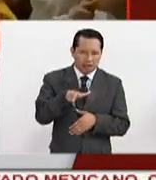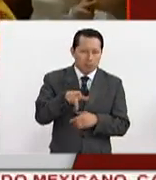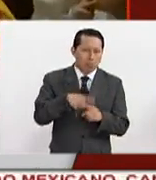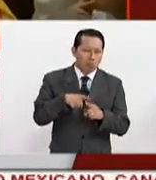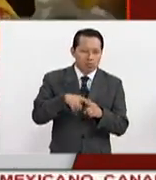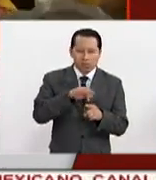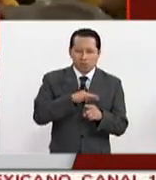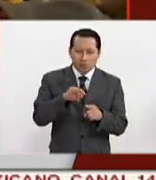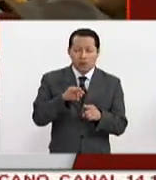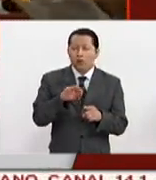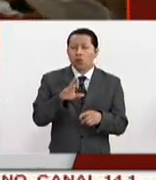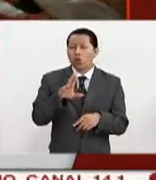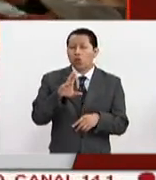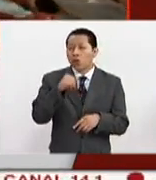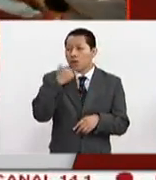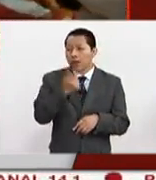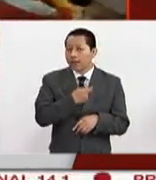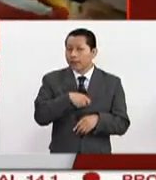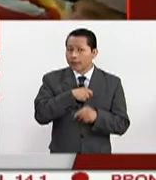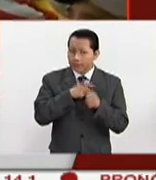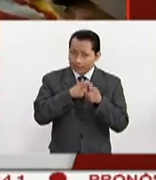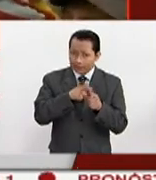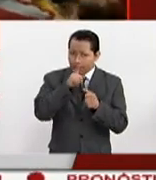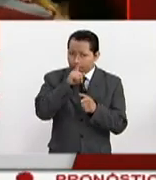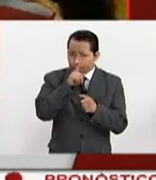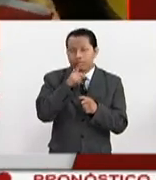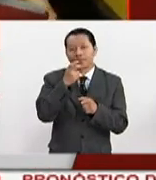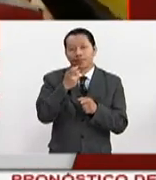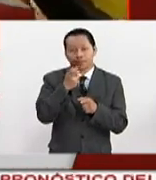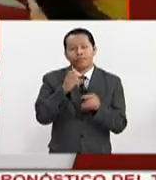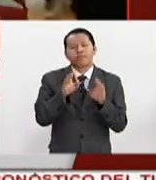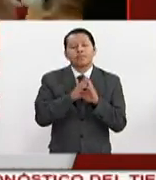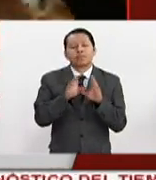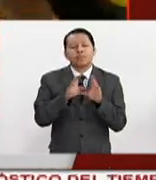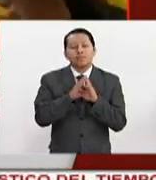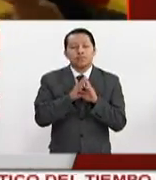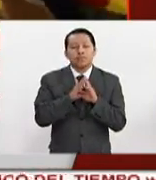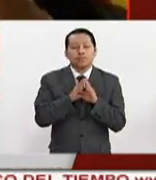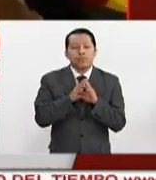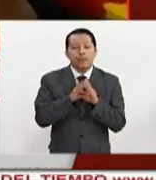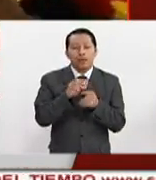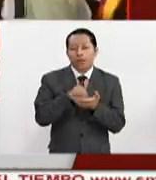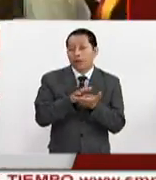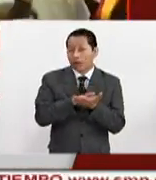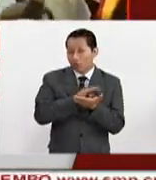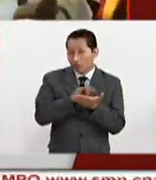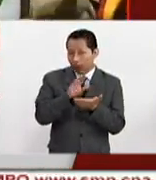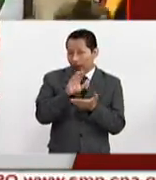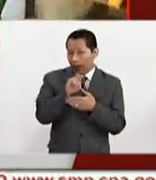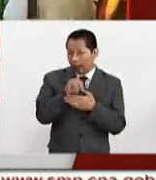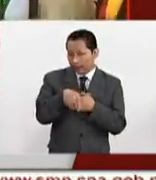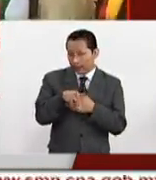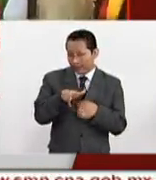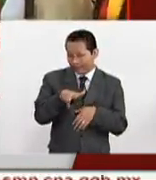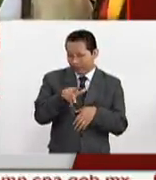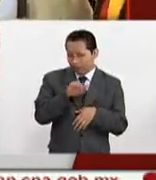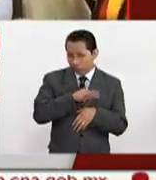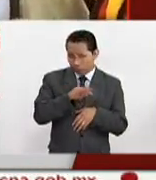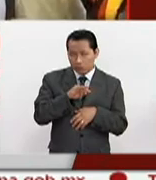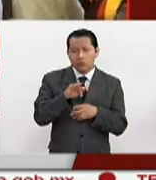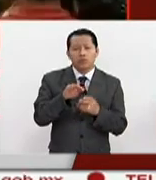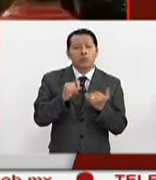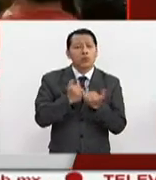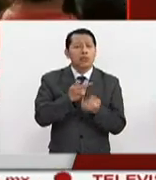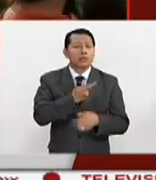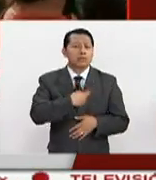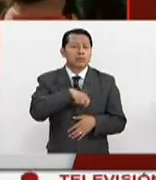ser españoles más. Y también es un asunto que no solo incumbe a los catalanes, es decir, como español